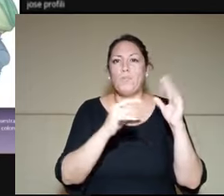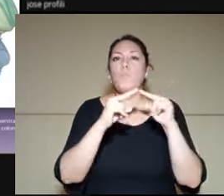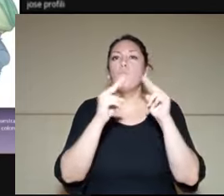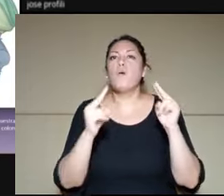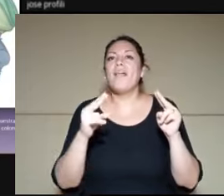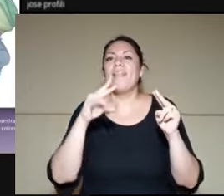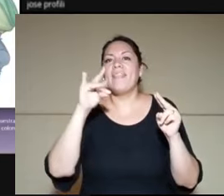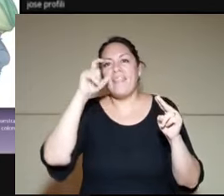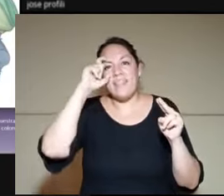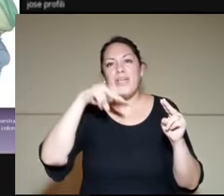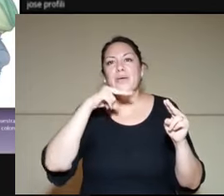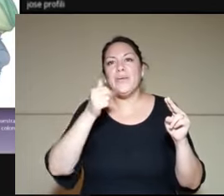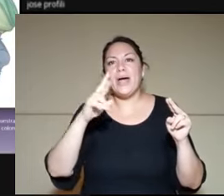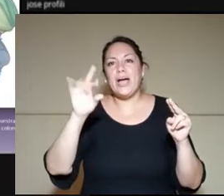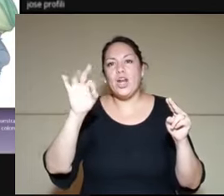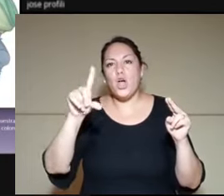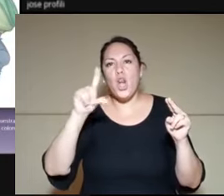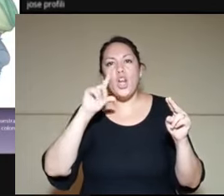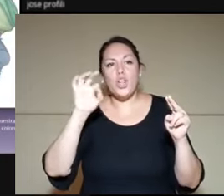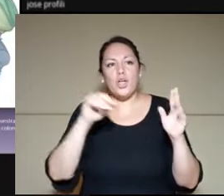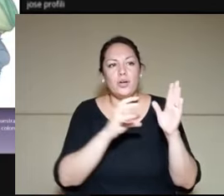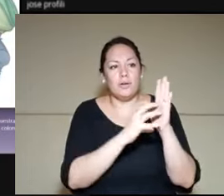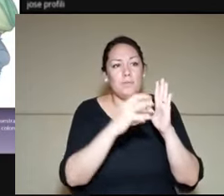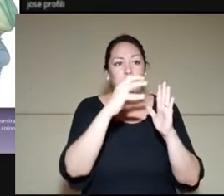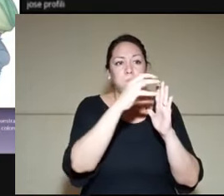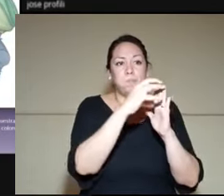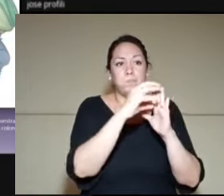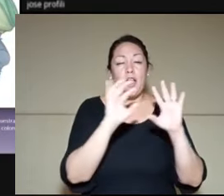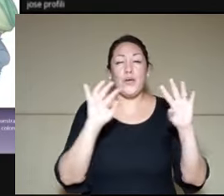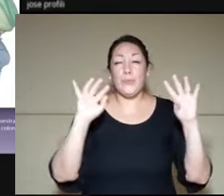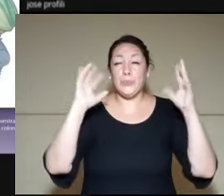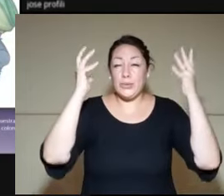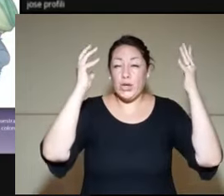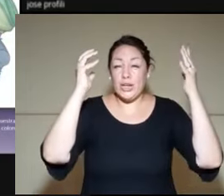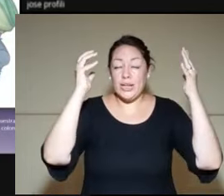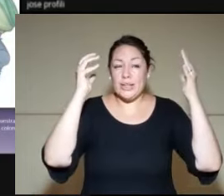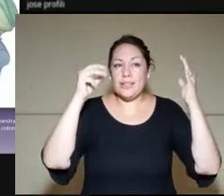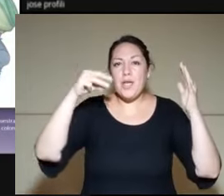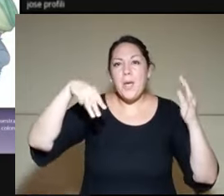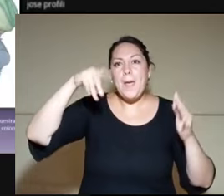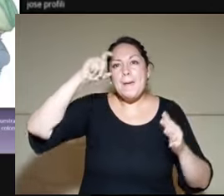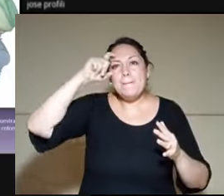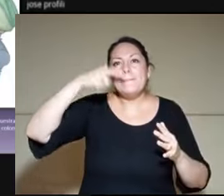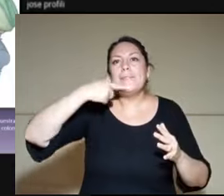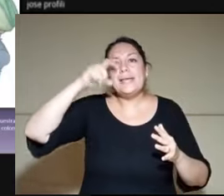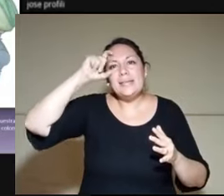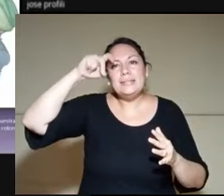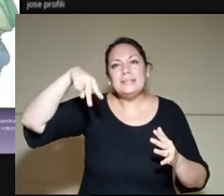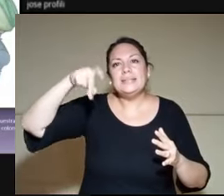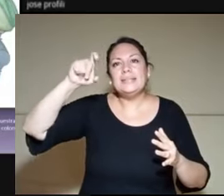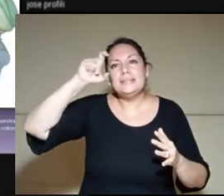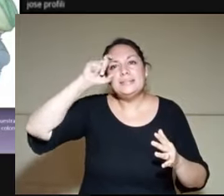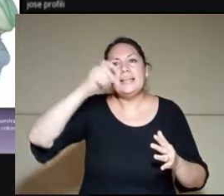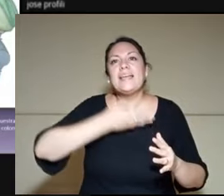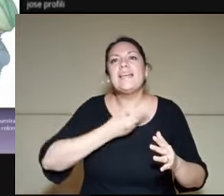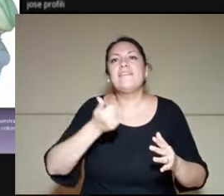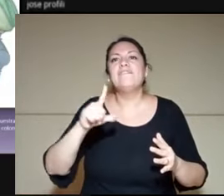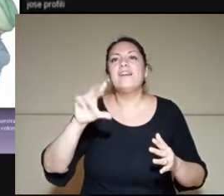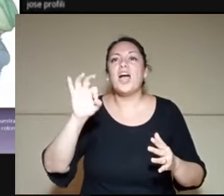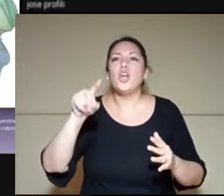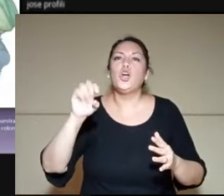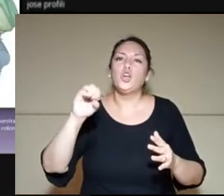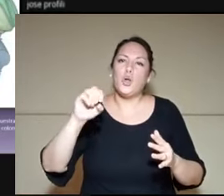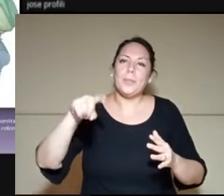Protuberancia anular o puente de Barolio. Y subimos y tenemos esta estructura lila, que es el mesencéfalo famoso,